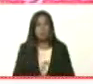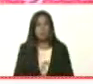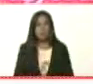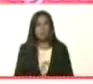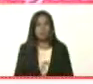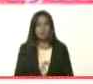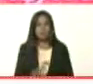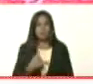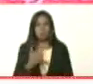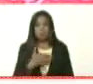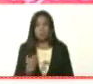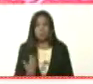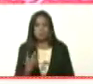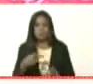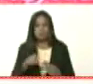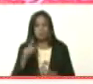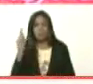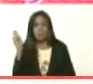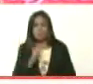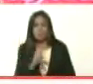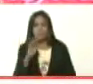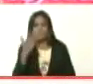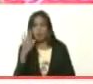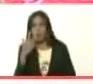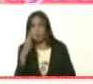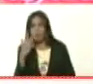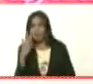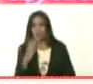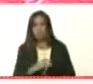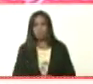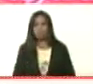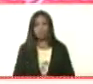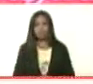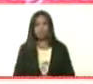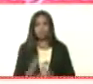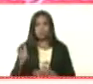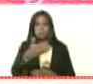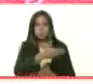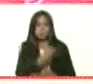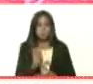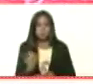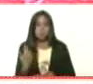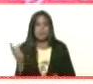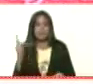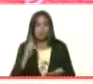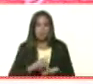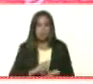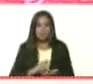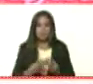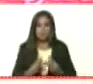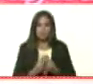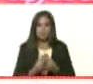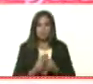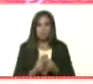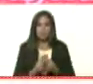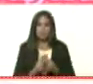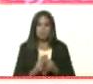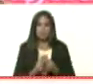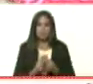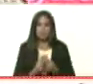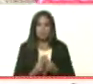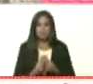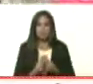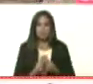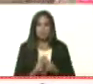que yo quiero dentro de un mes, más o menos, reunirme con